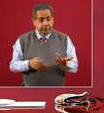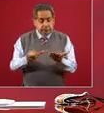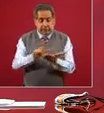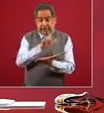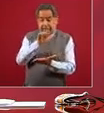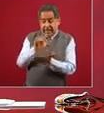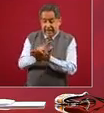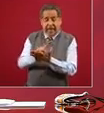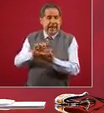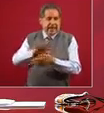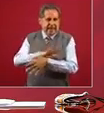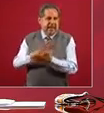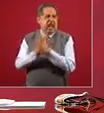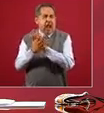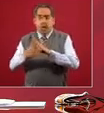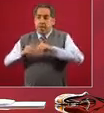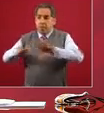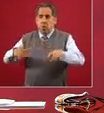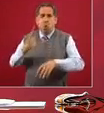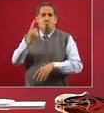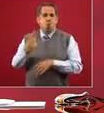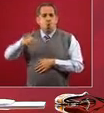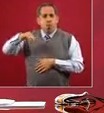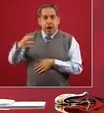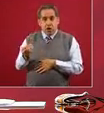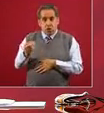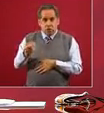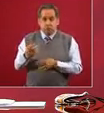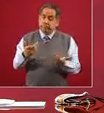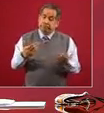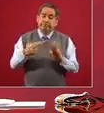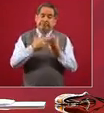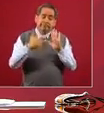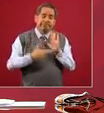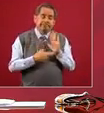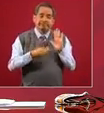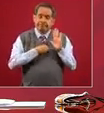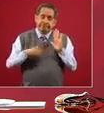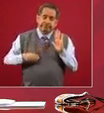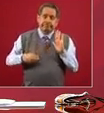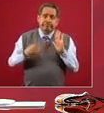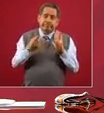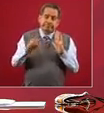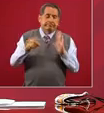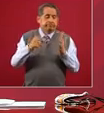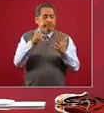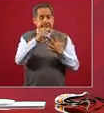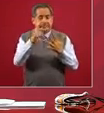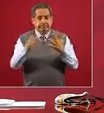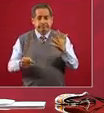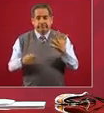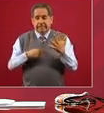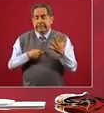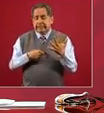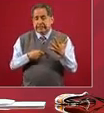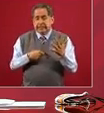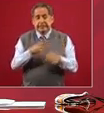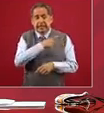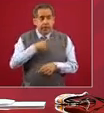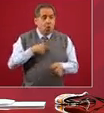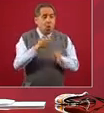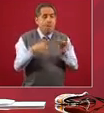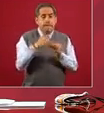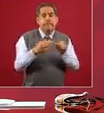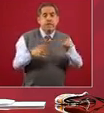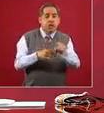reforma el 1 de mayo del año pasado, a partir de ahí pues hay obligaciones muy concretas que tienen que